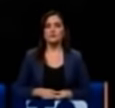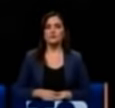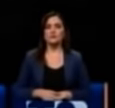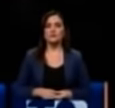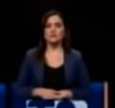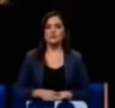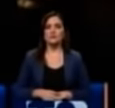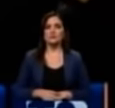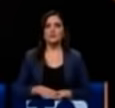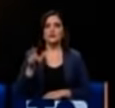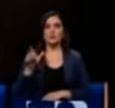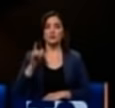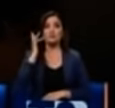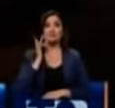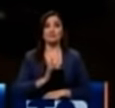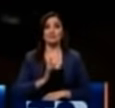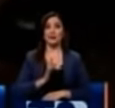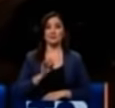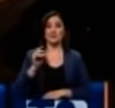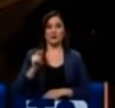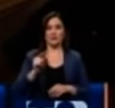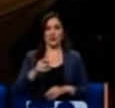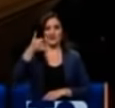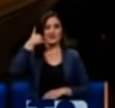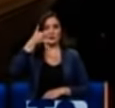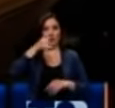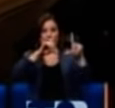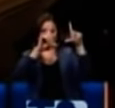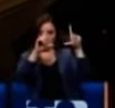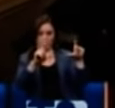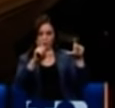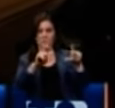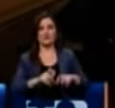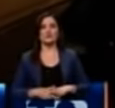Y cuando hay un sospechoso, inmediatamente les registran en el celular.